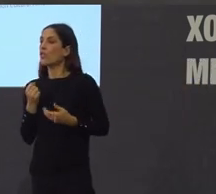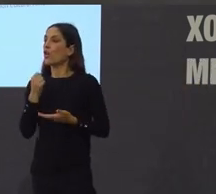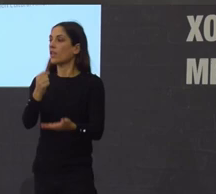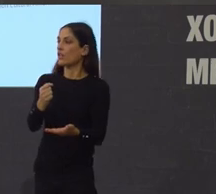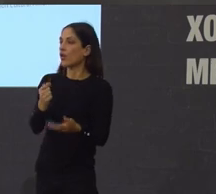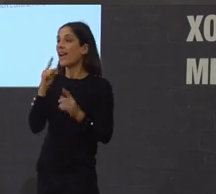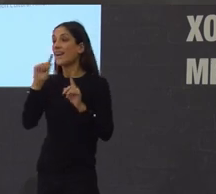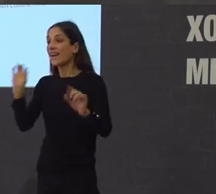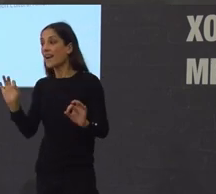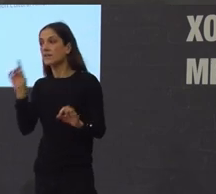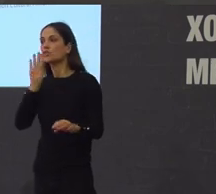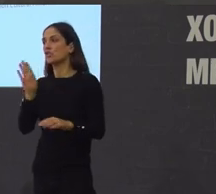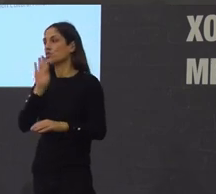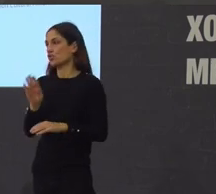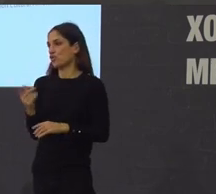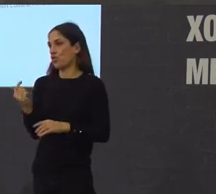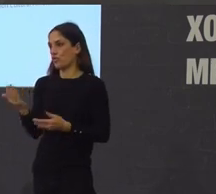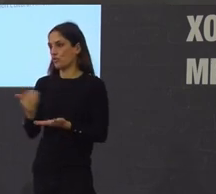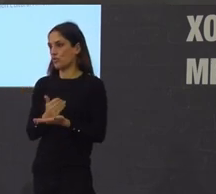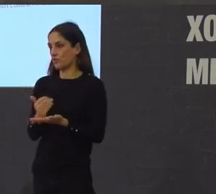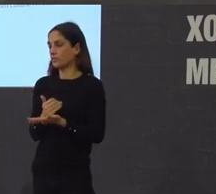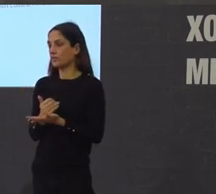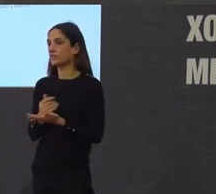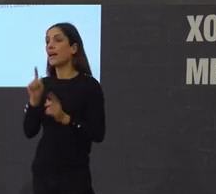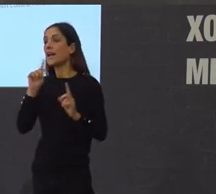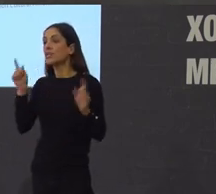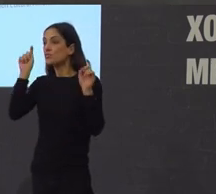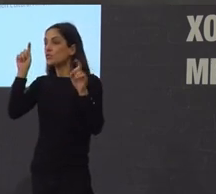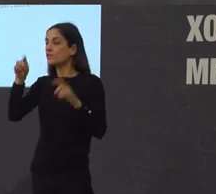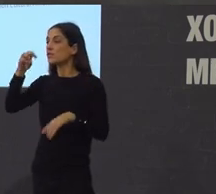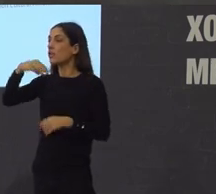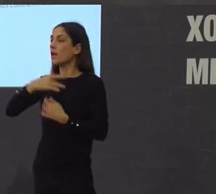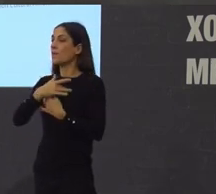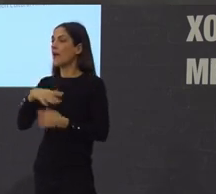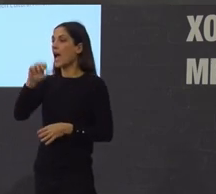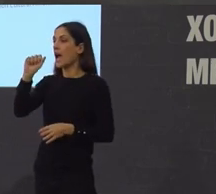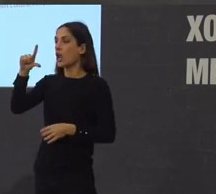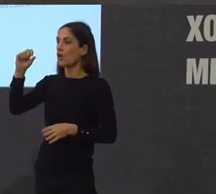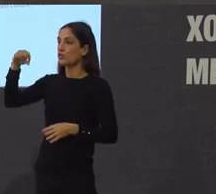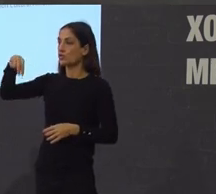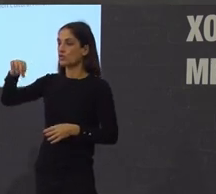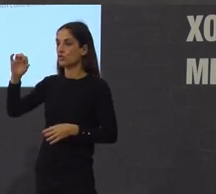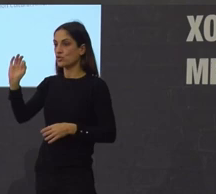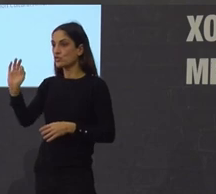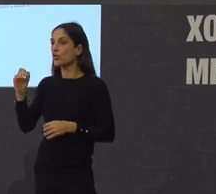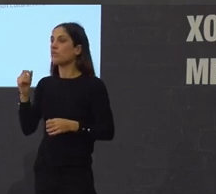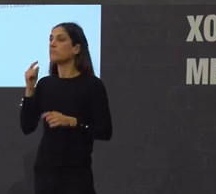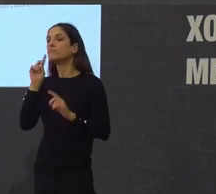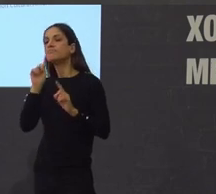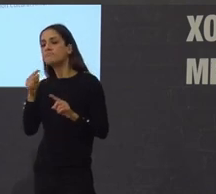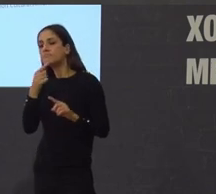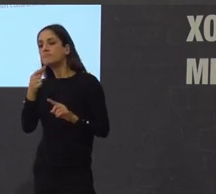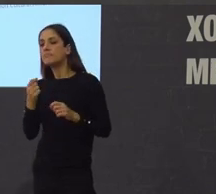el caso de la maestra maría alonso que aparece como haciendo acción de cinco centros pesetas pero en realidad